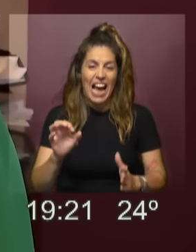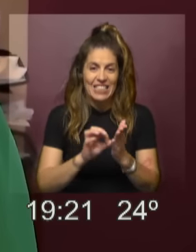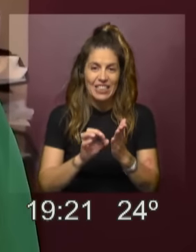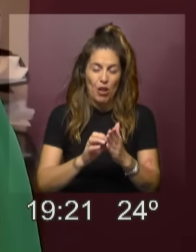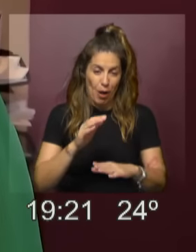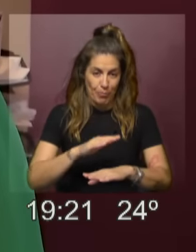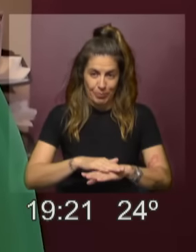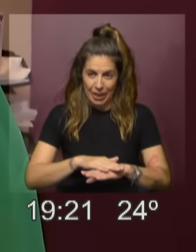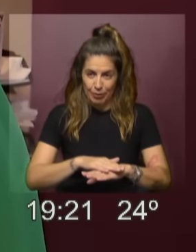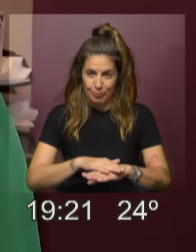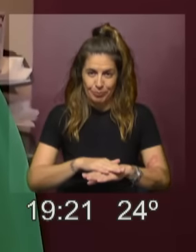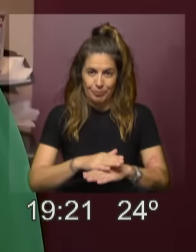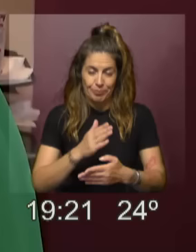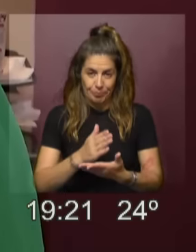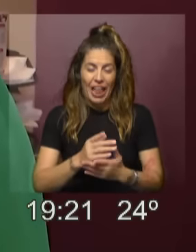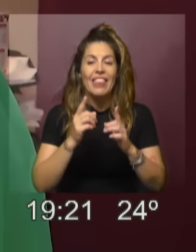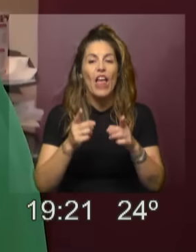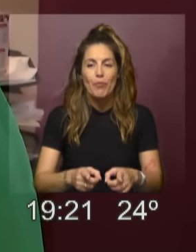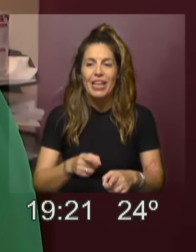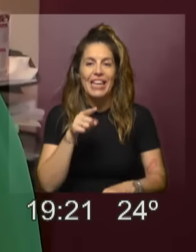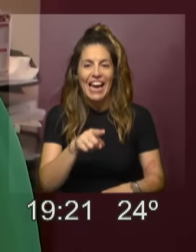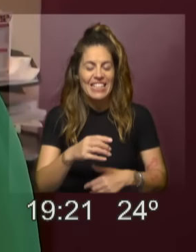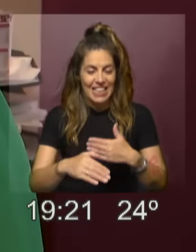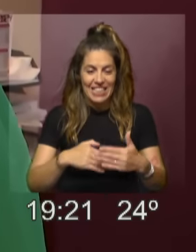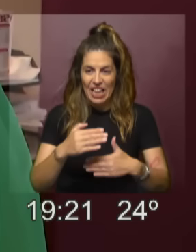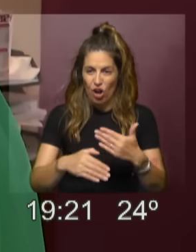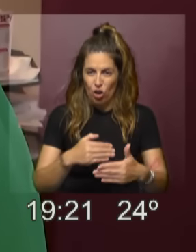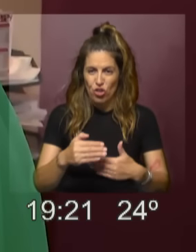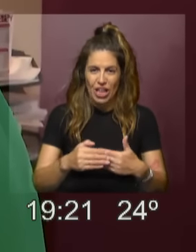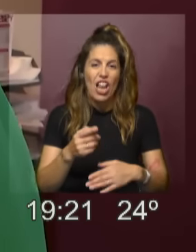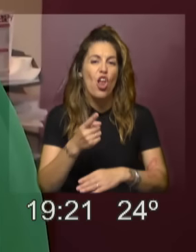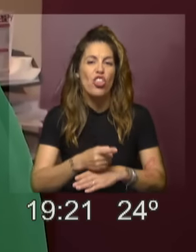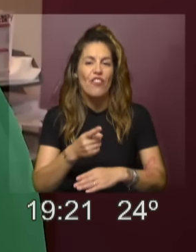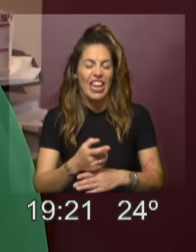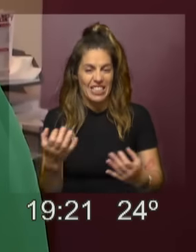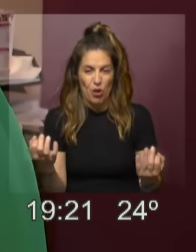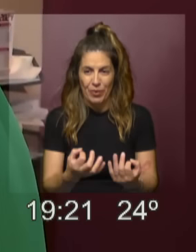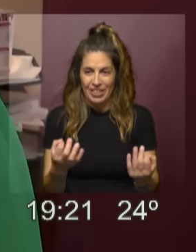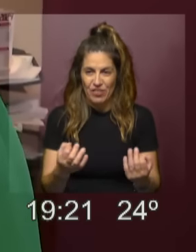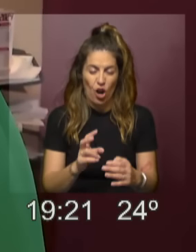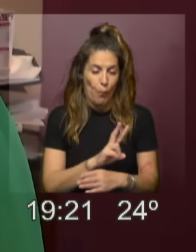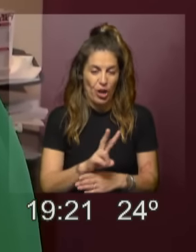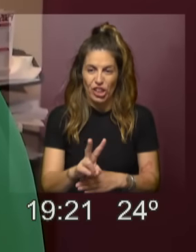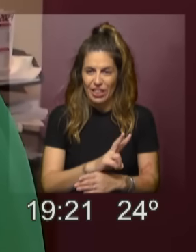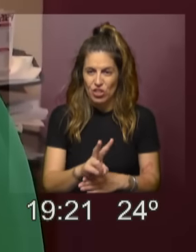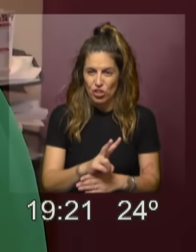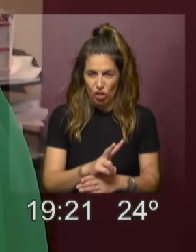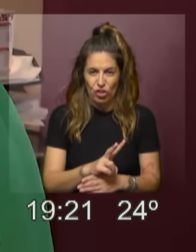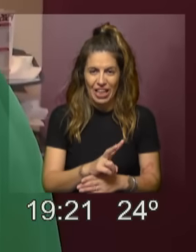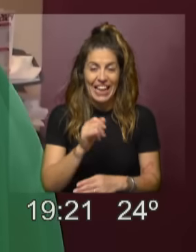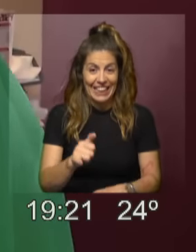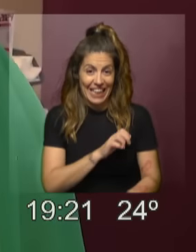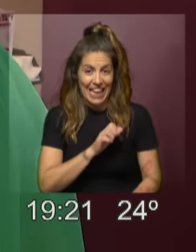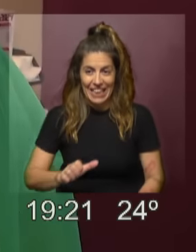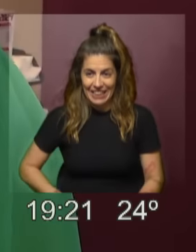penal. También allí se desarrollan los deberes específicos de protección reforzada que tiene el